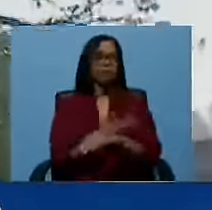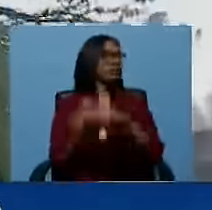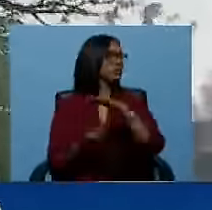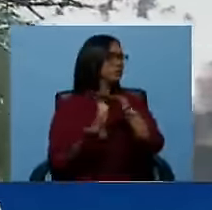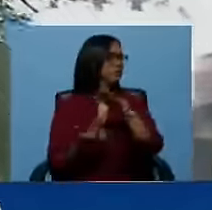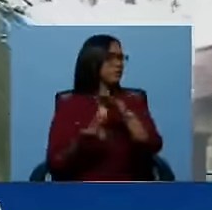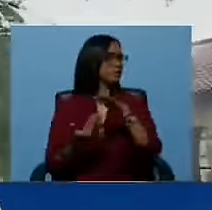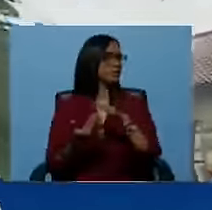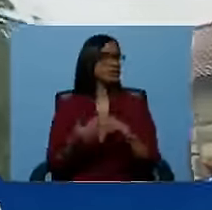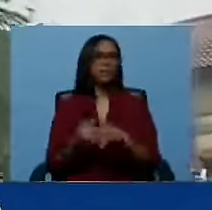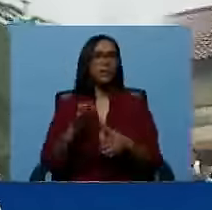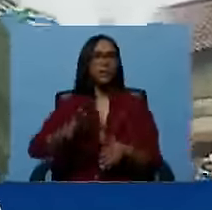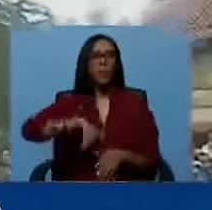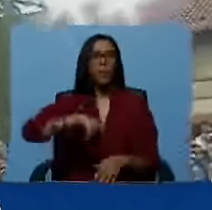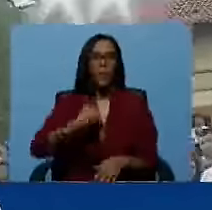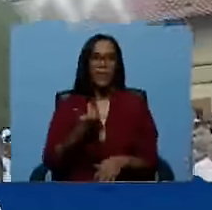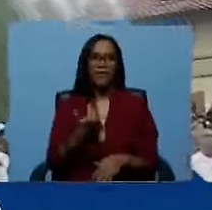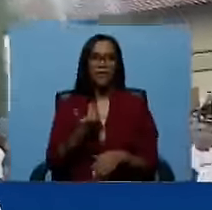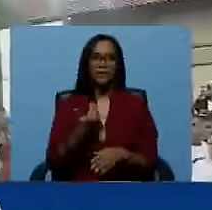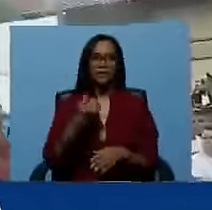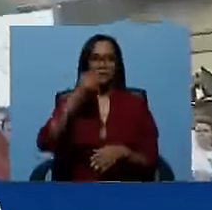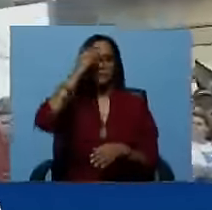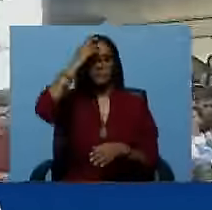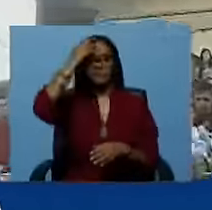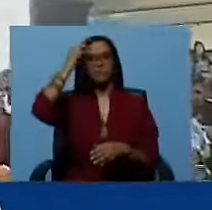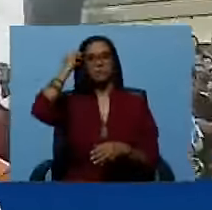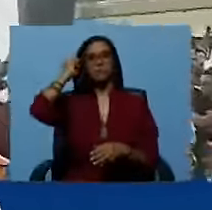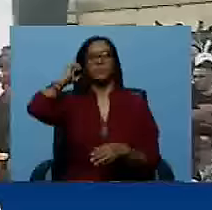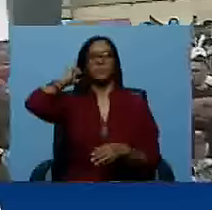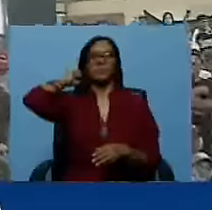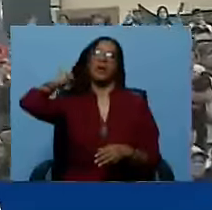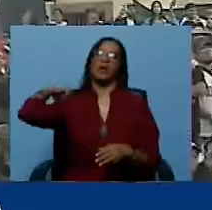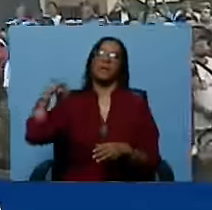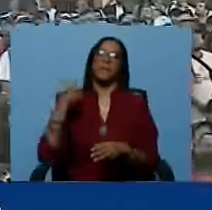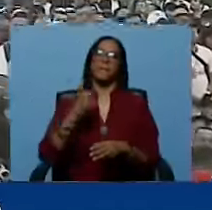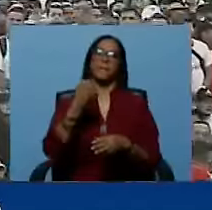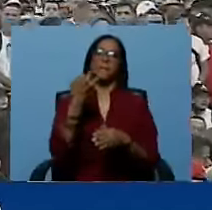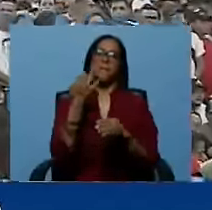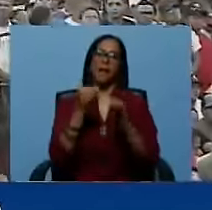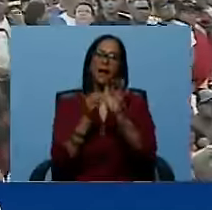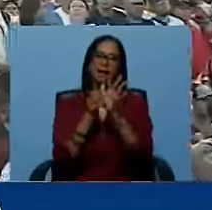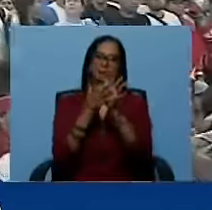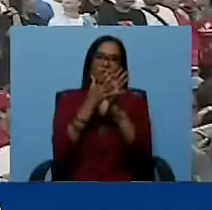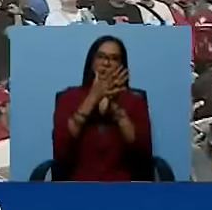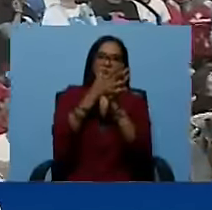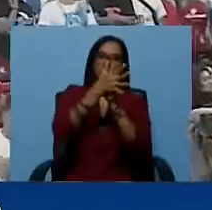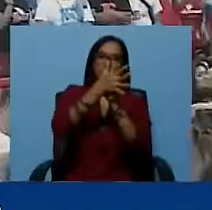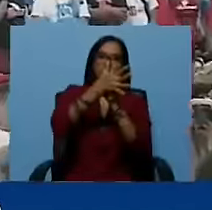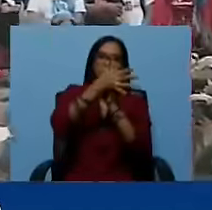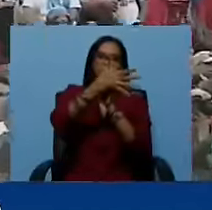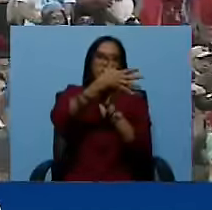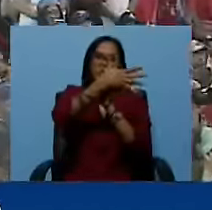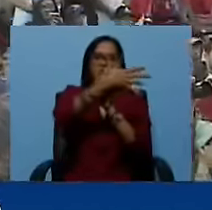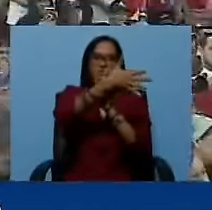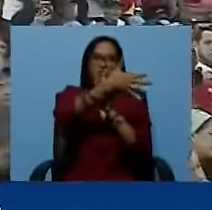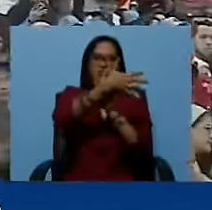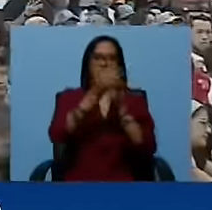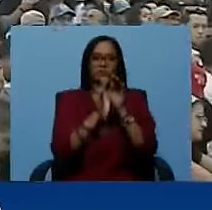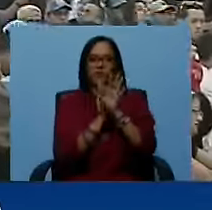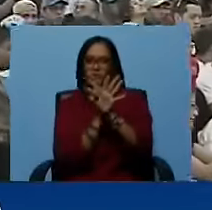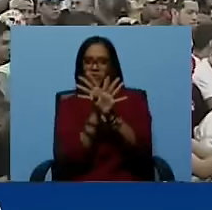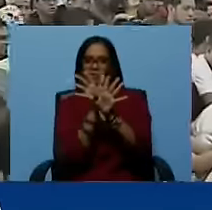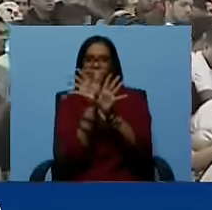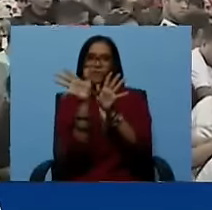es capaz de lanzar varios ramales de sus troncos, de sus ramas.